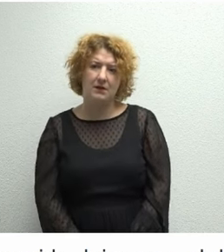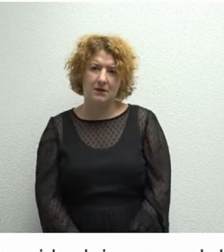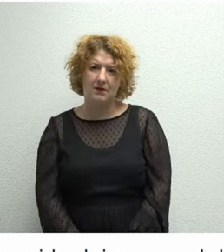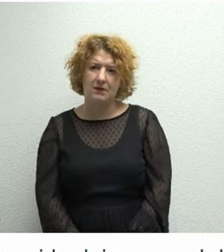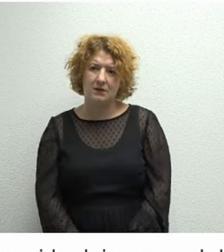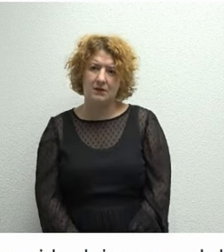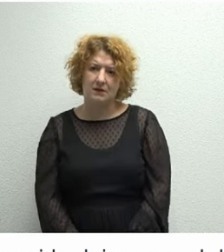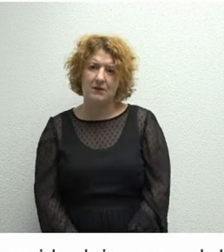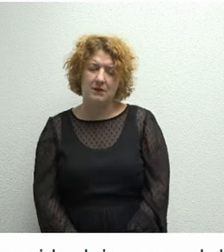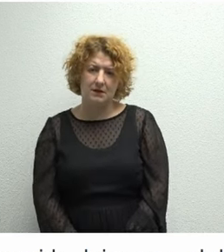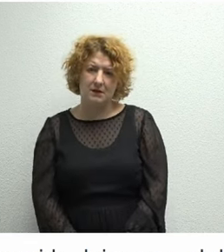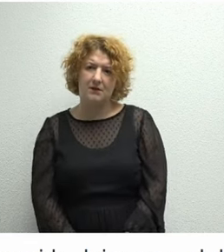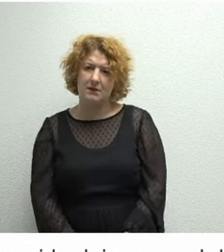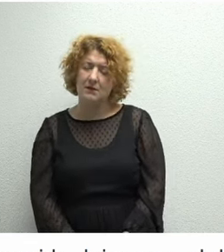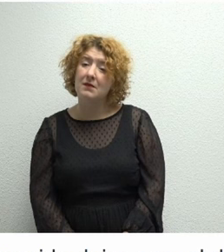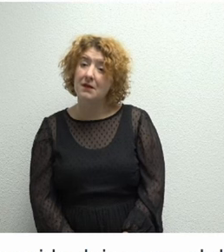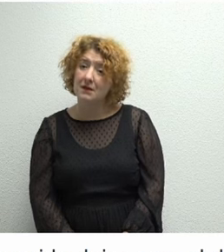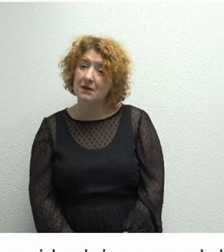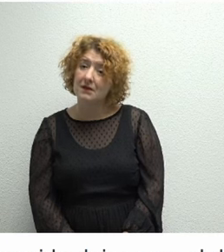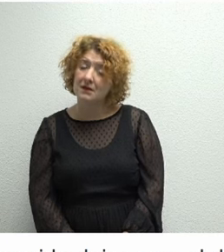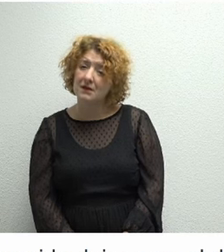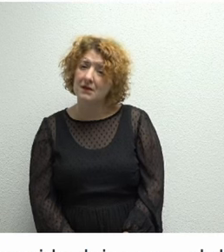Ah V